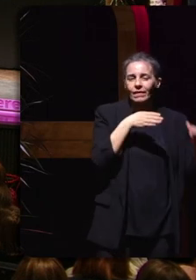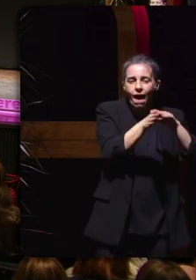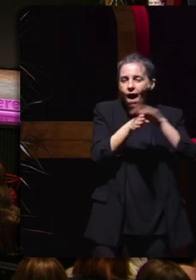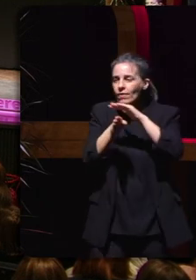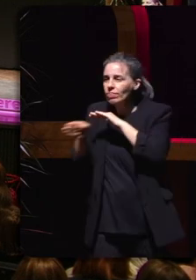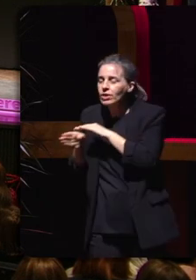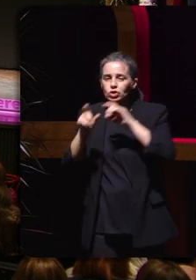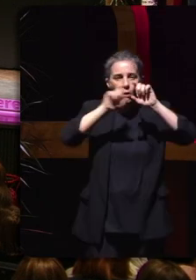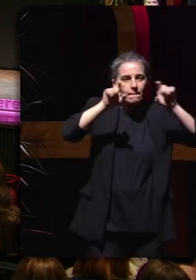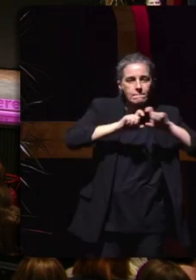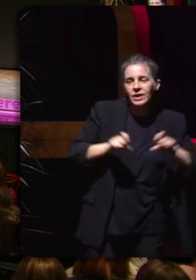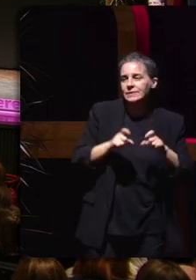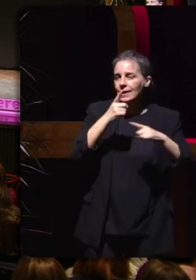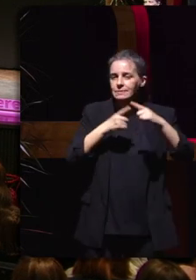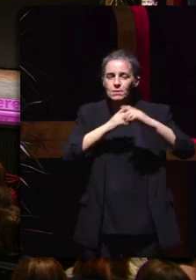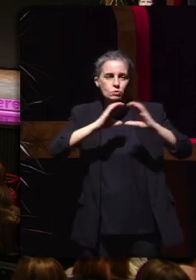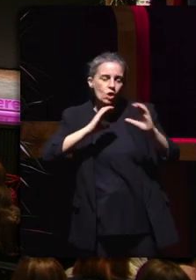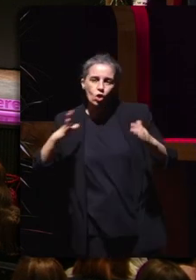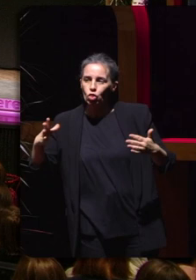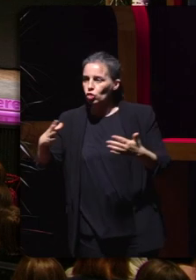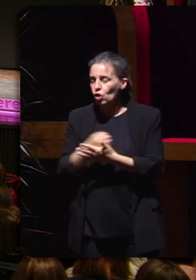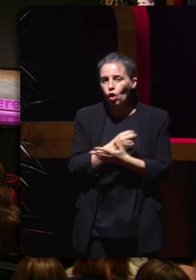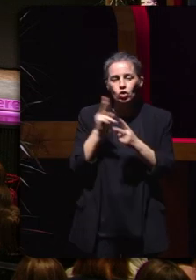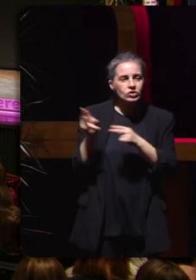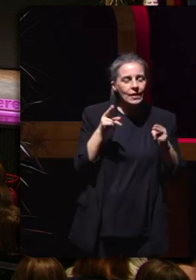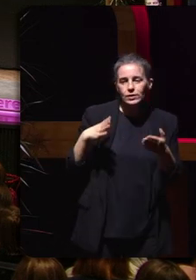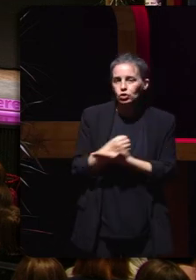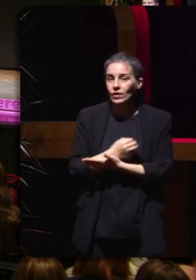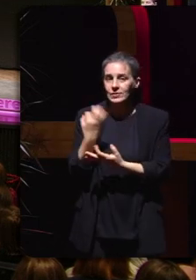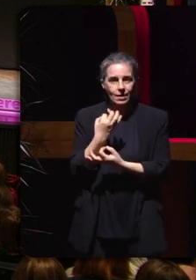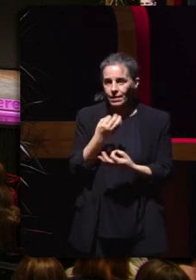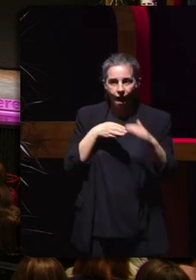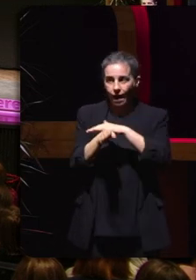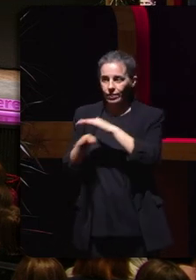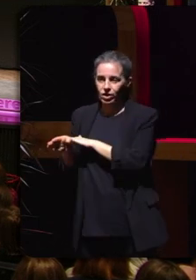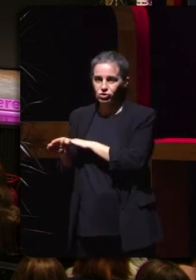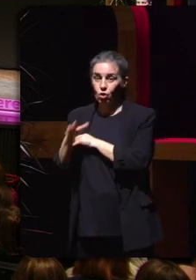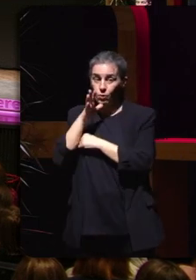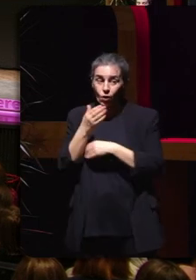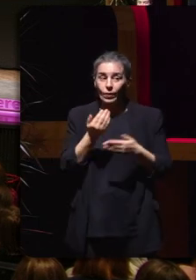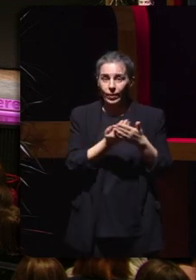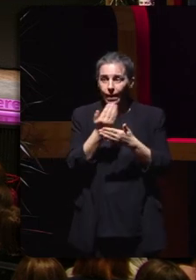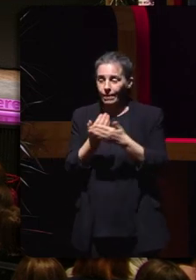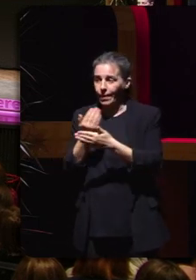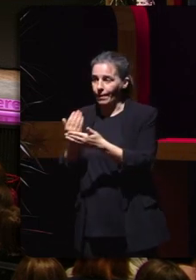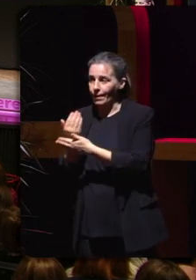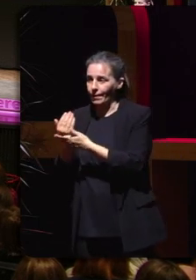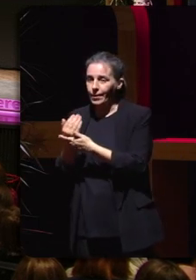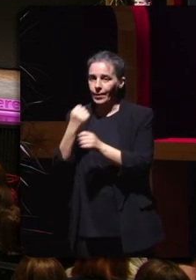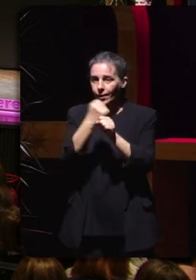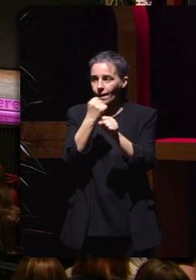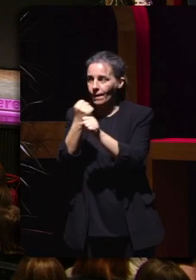todas las plataformas absolutamente todas las series porque de ese día a día vives Entonces